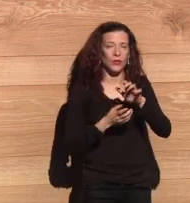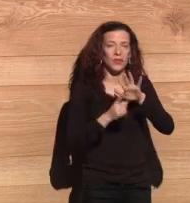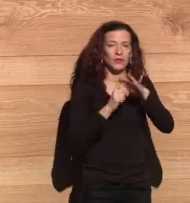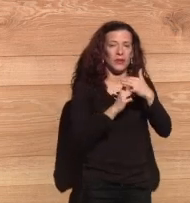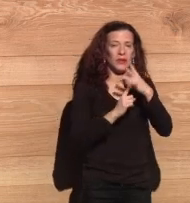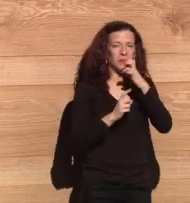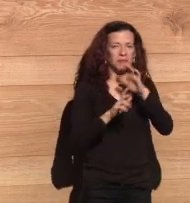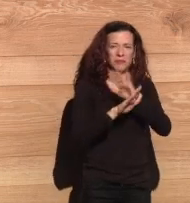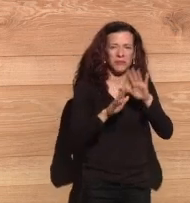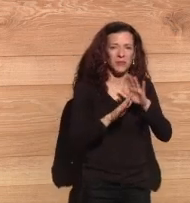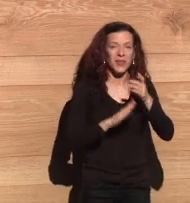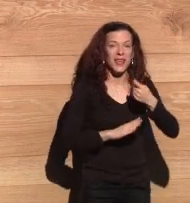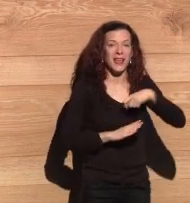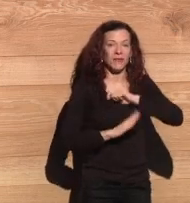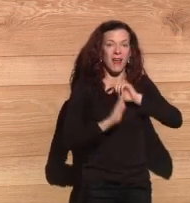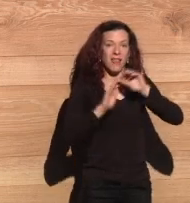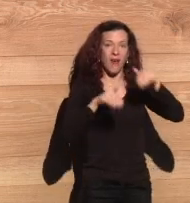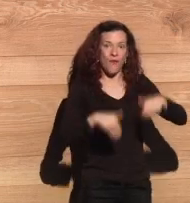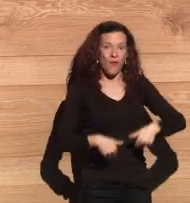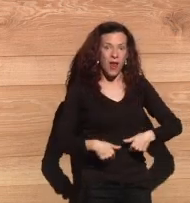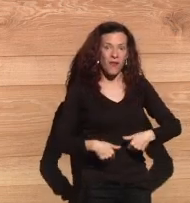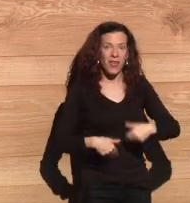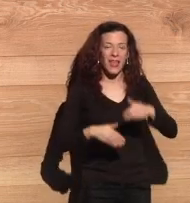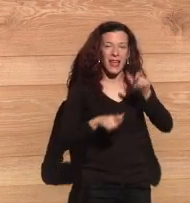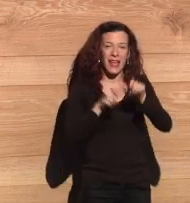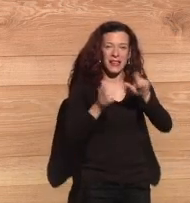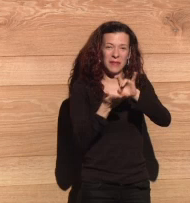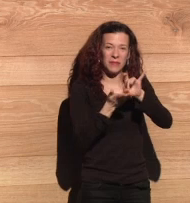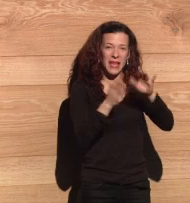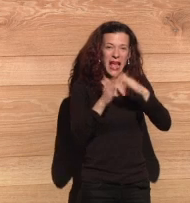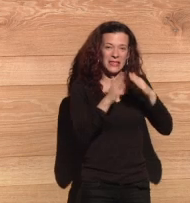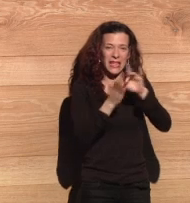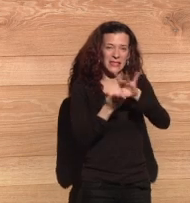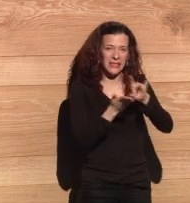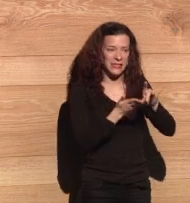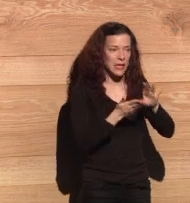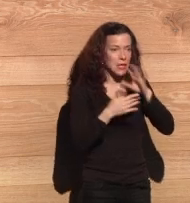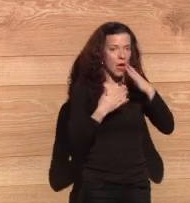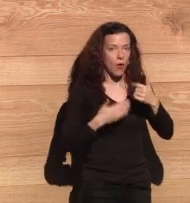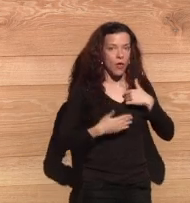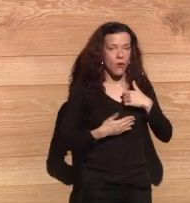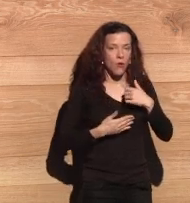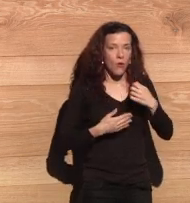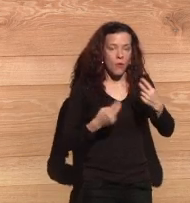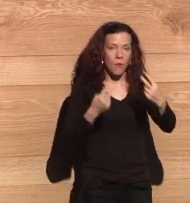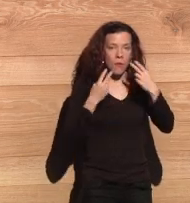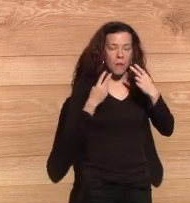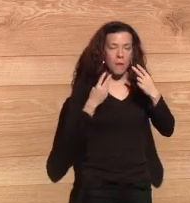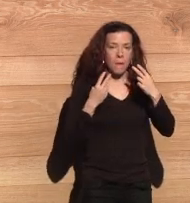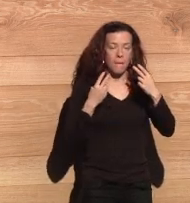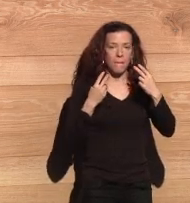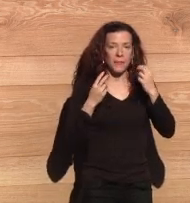a España, todos los desahucios, todo el no sé qué, y ahora me veo con los animalillos, que yo